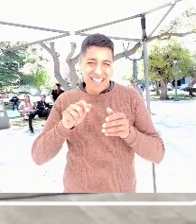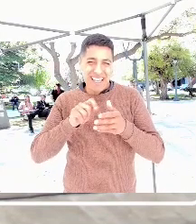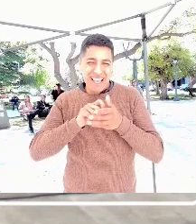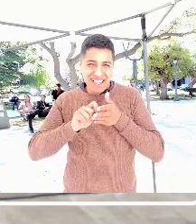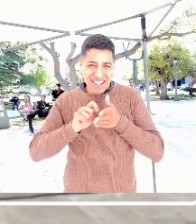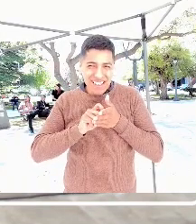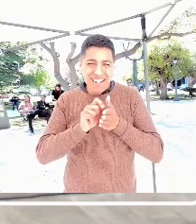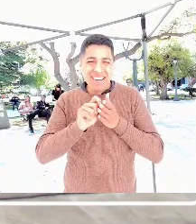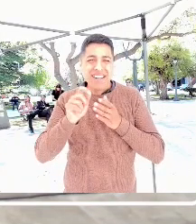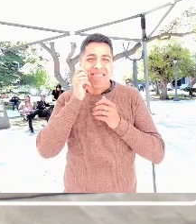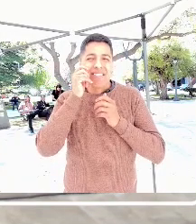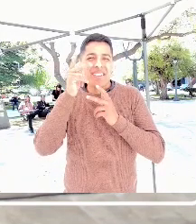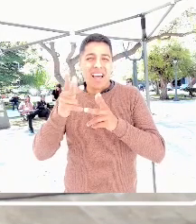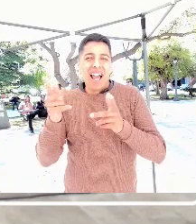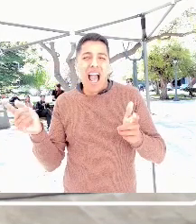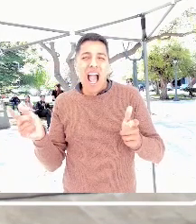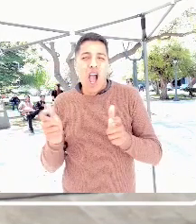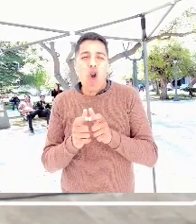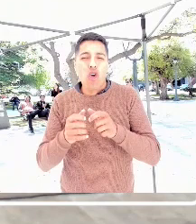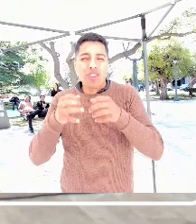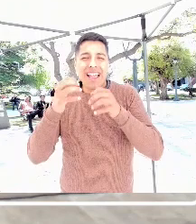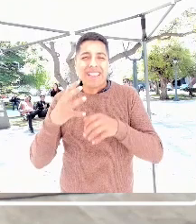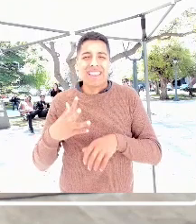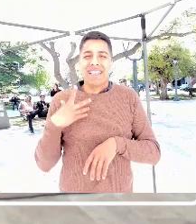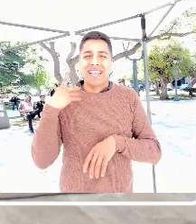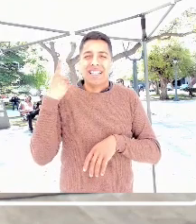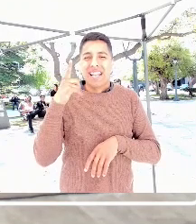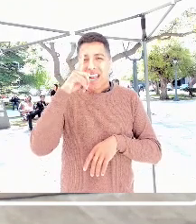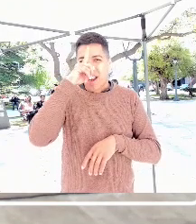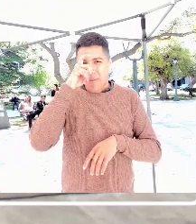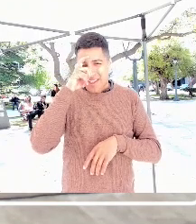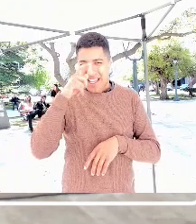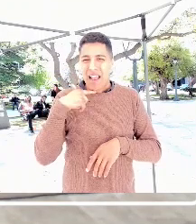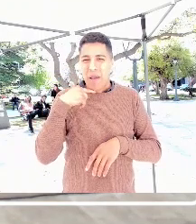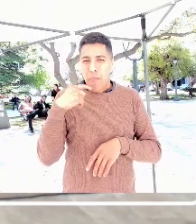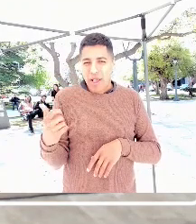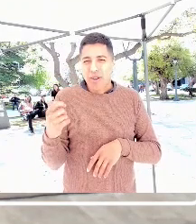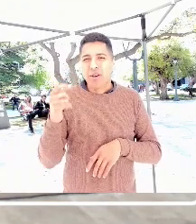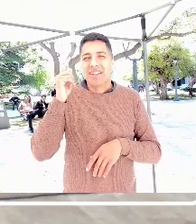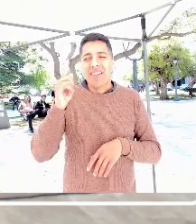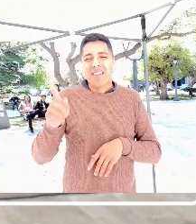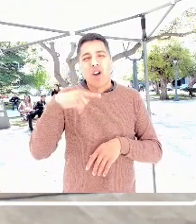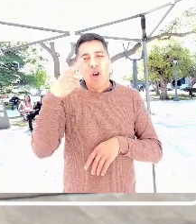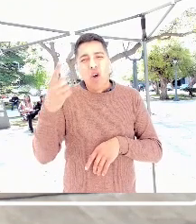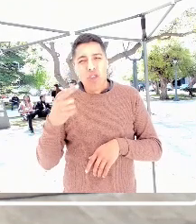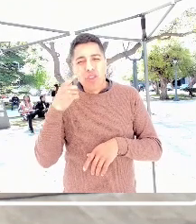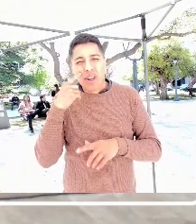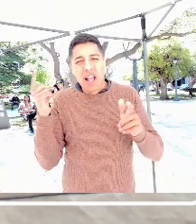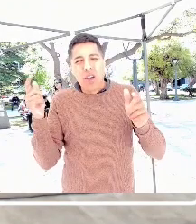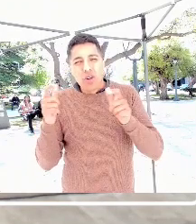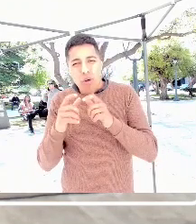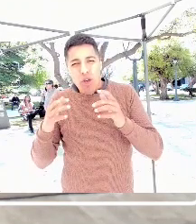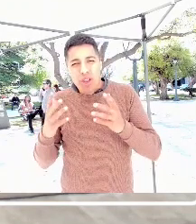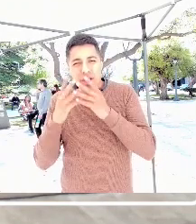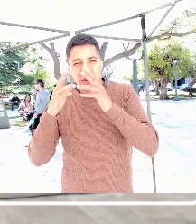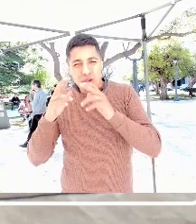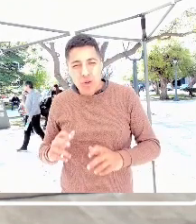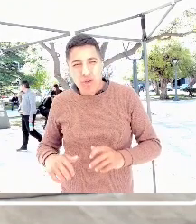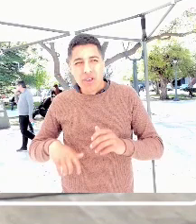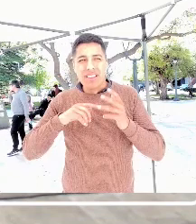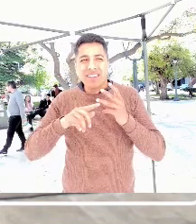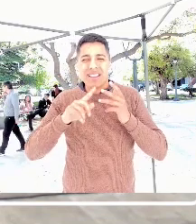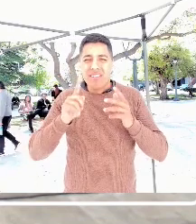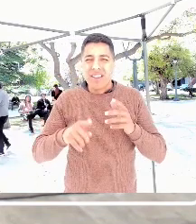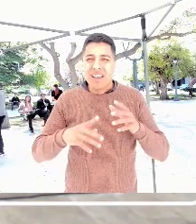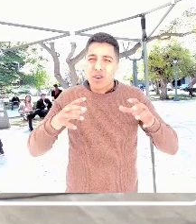Consejo Deliberante a la Junta Directiva del Hospital Español de Mendoza y a la Junta de Estudios Históricos de Mendoza, a la Junta de